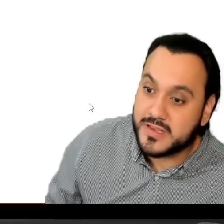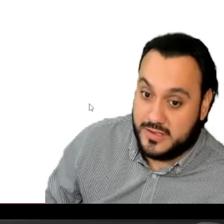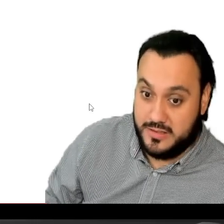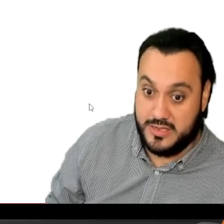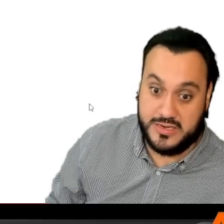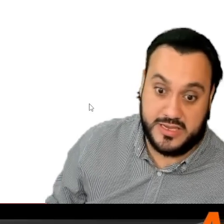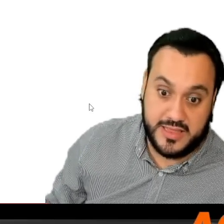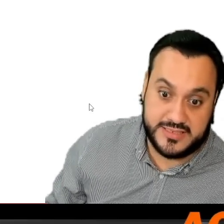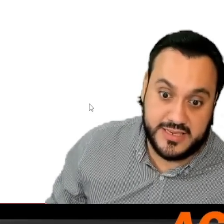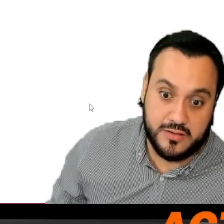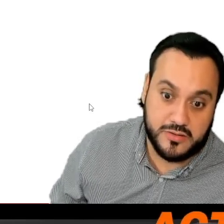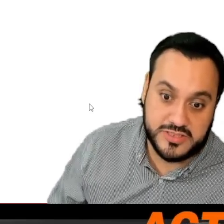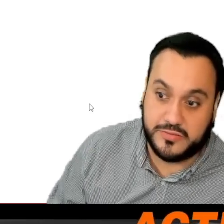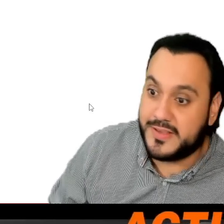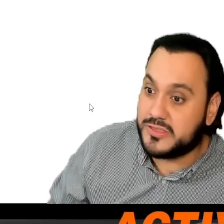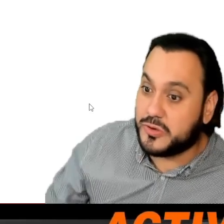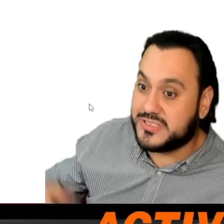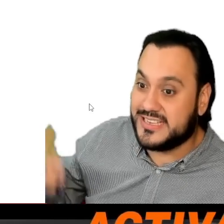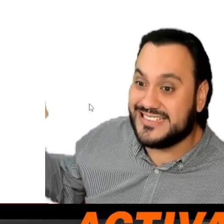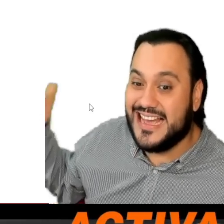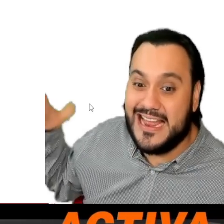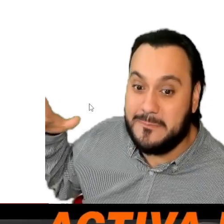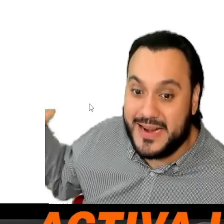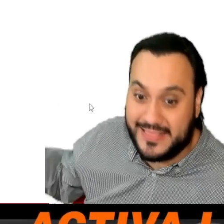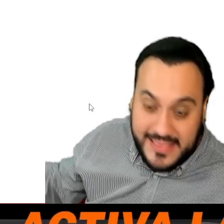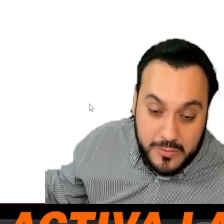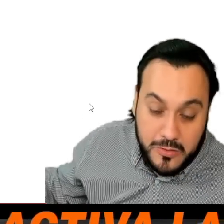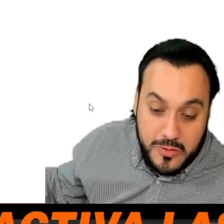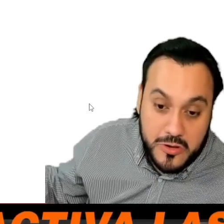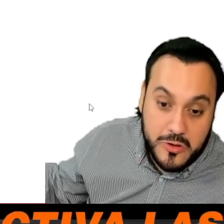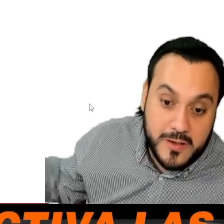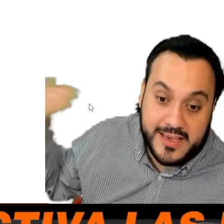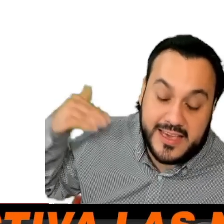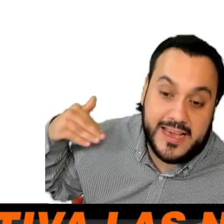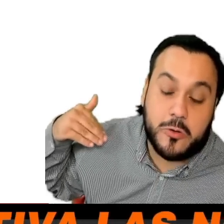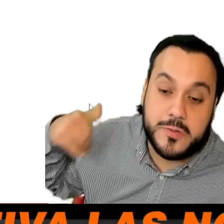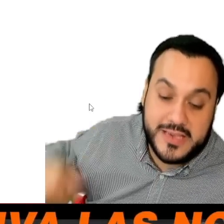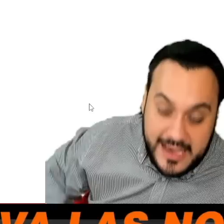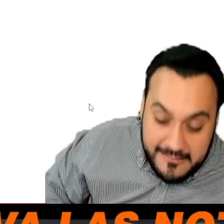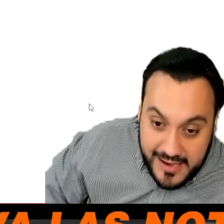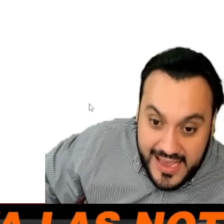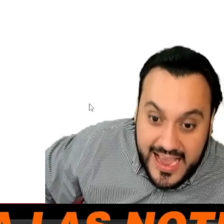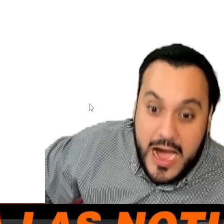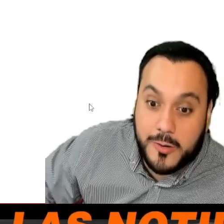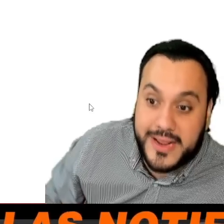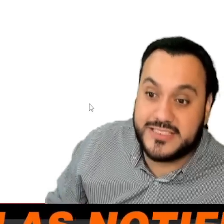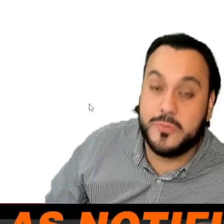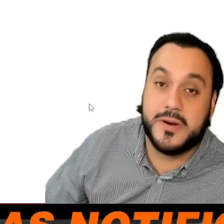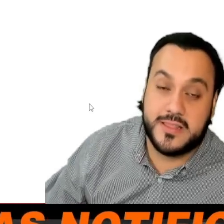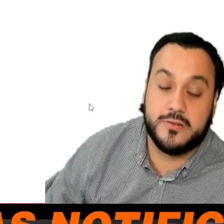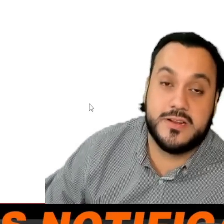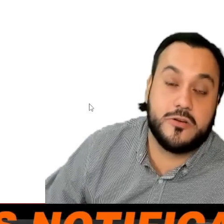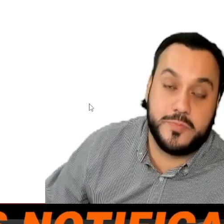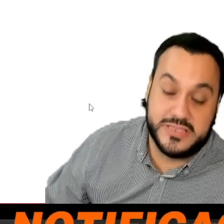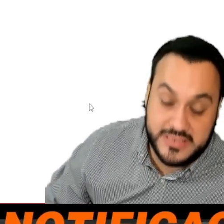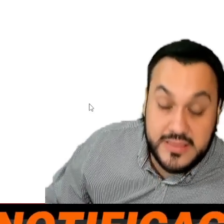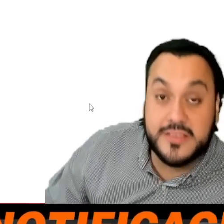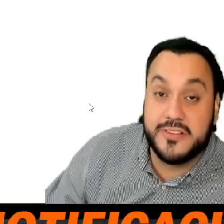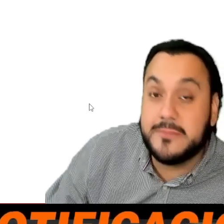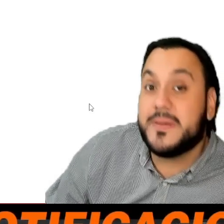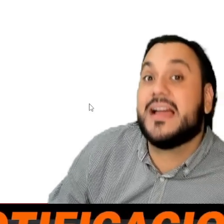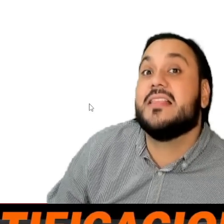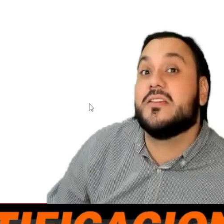y ni que decirlo no se fue entonces al partido que cobijaba ahora sí un verdadero narco